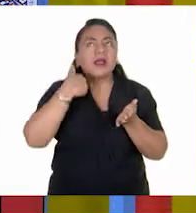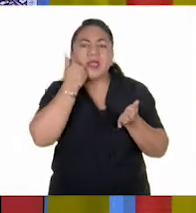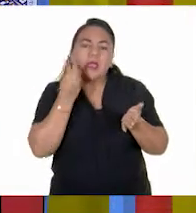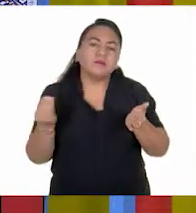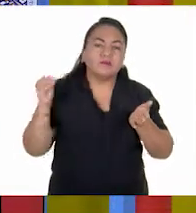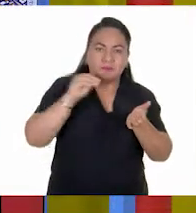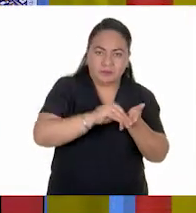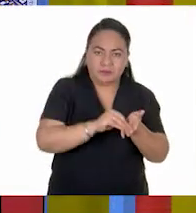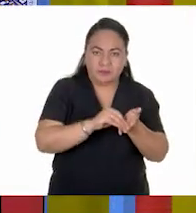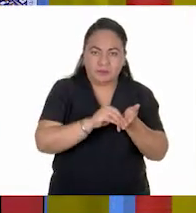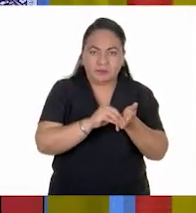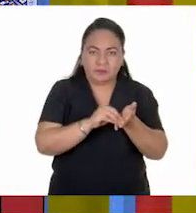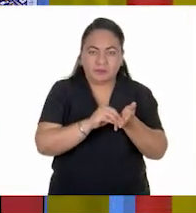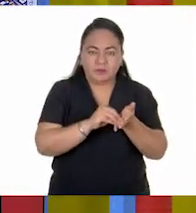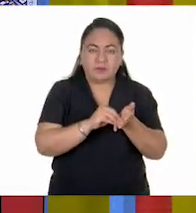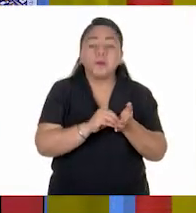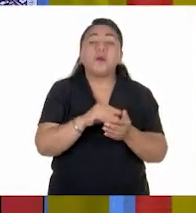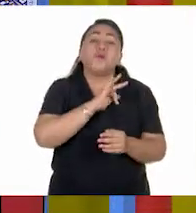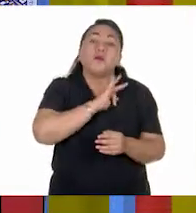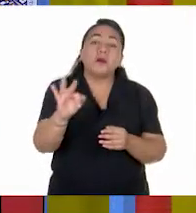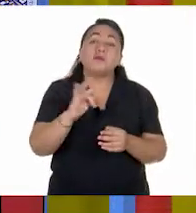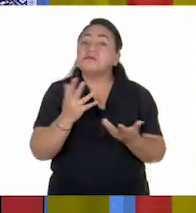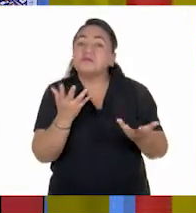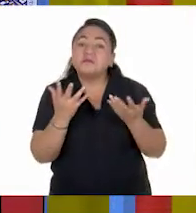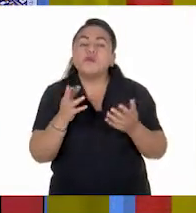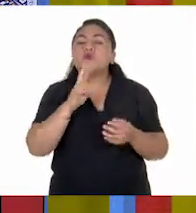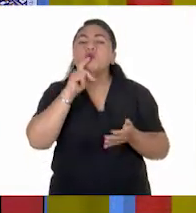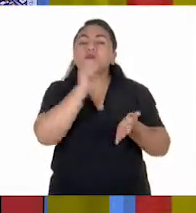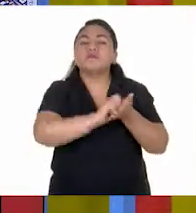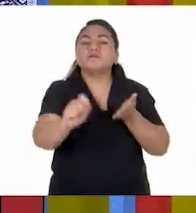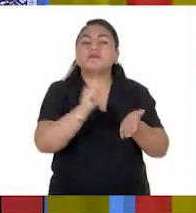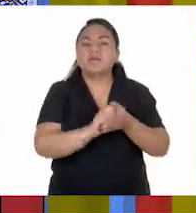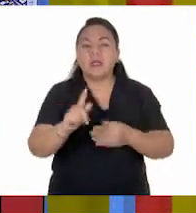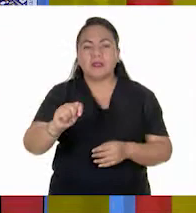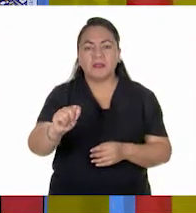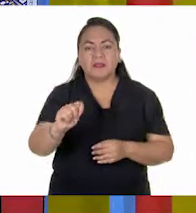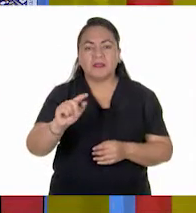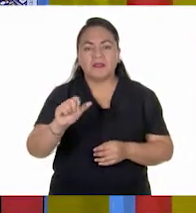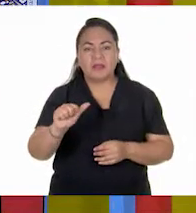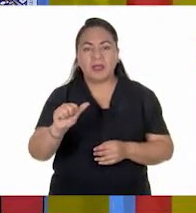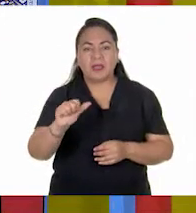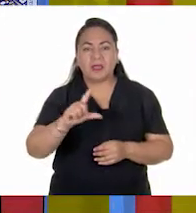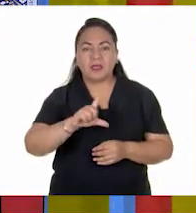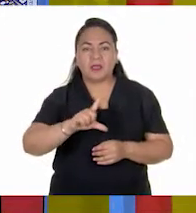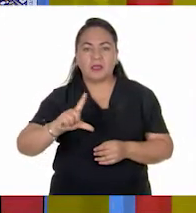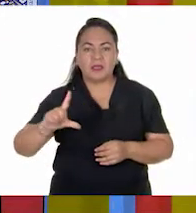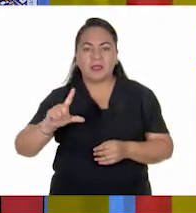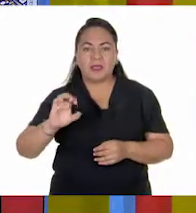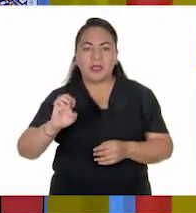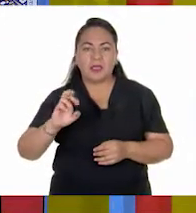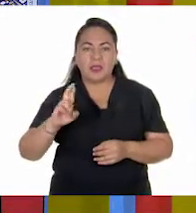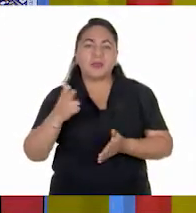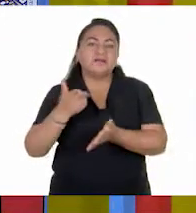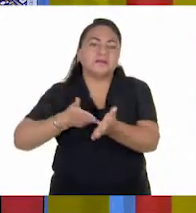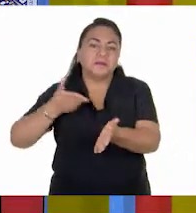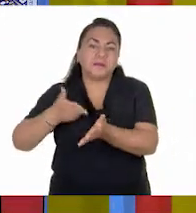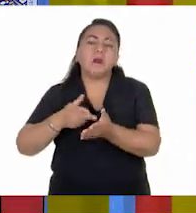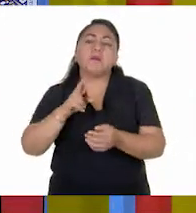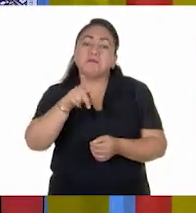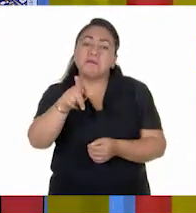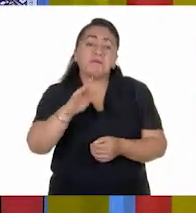queremos representar. En este caso, alguien puede escribir también la palabra taller. ¿Qué les parece si practican su escritura y escriben